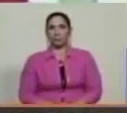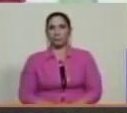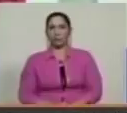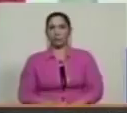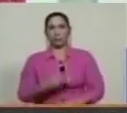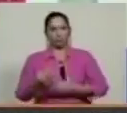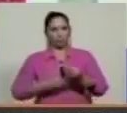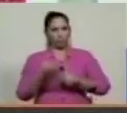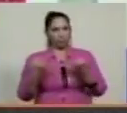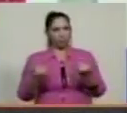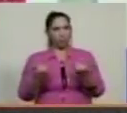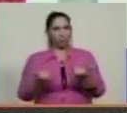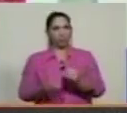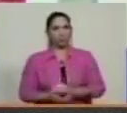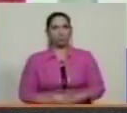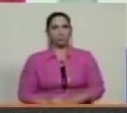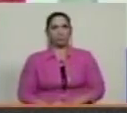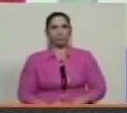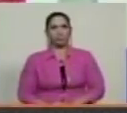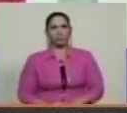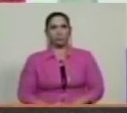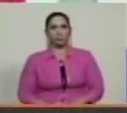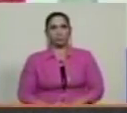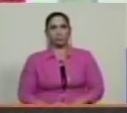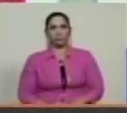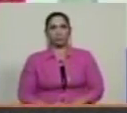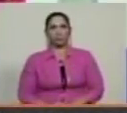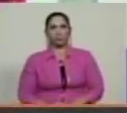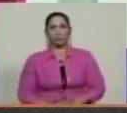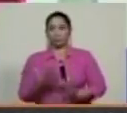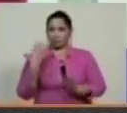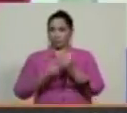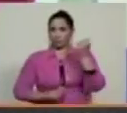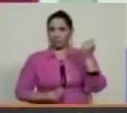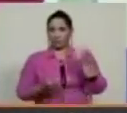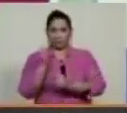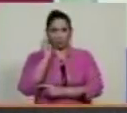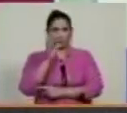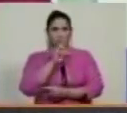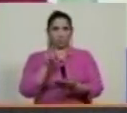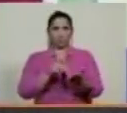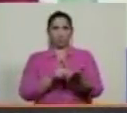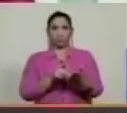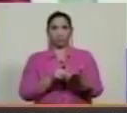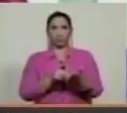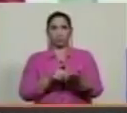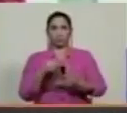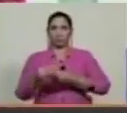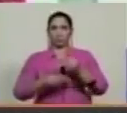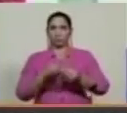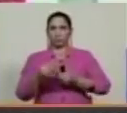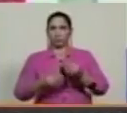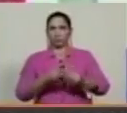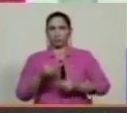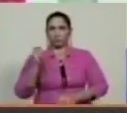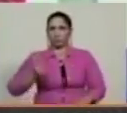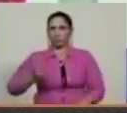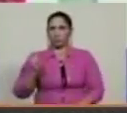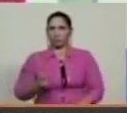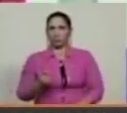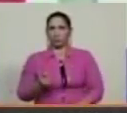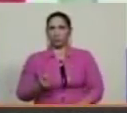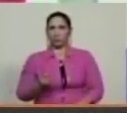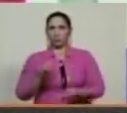rehacerlo ahora. Cuando nos íbamos de allá de la Asamblea Nacional, se hizo el Parlamento